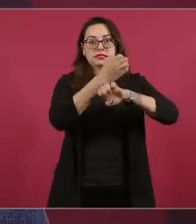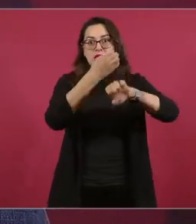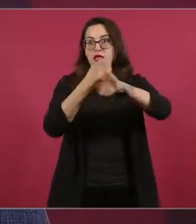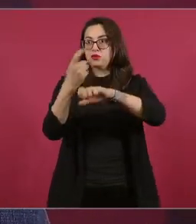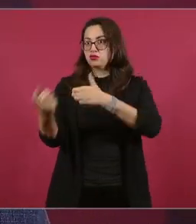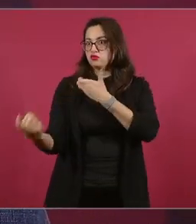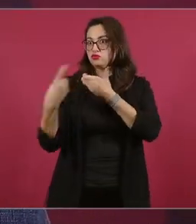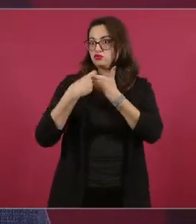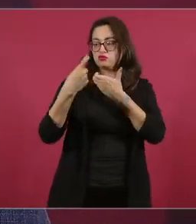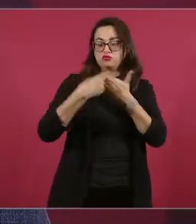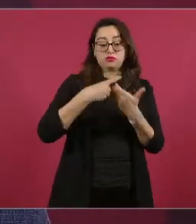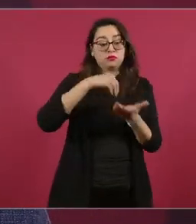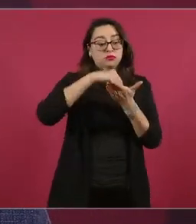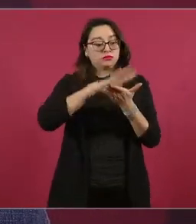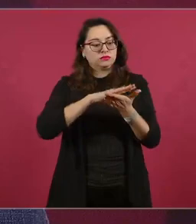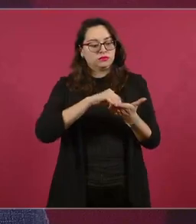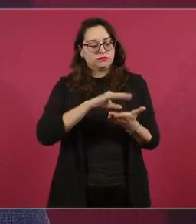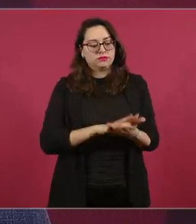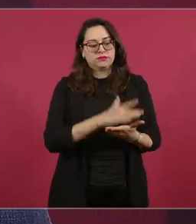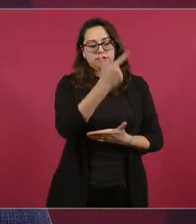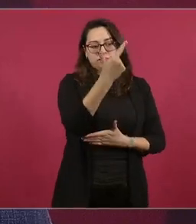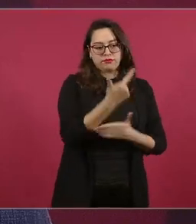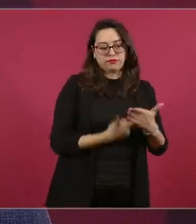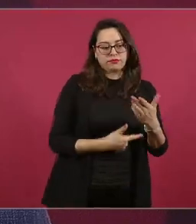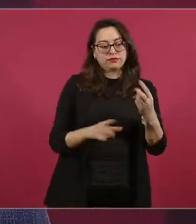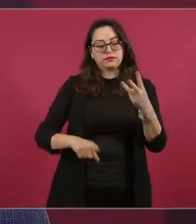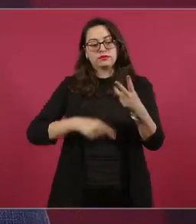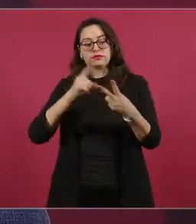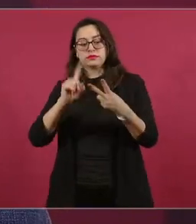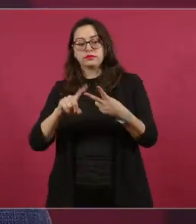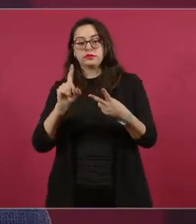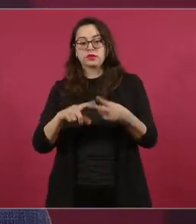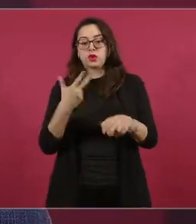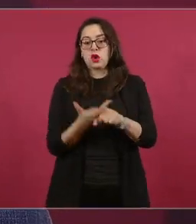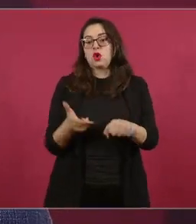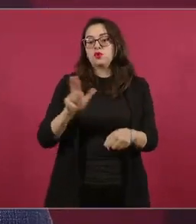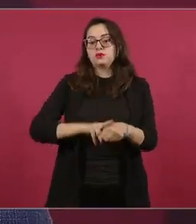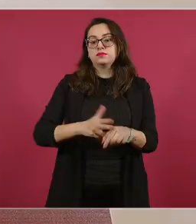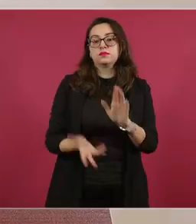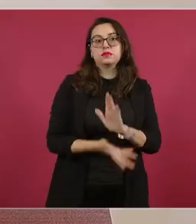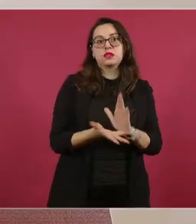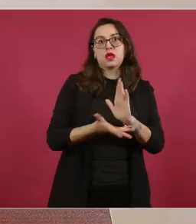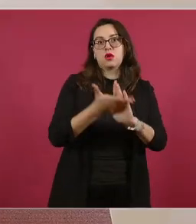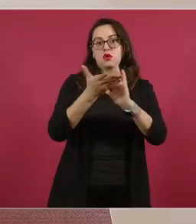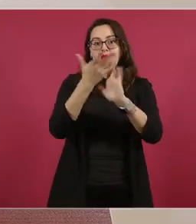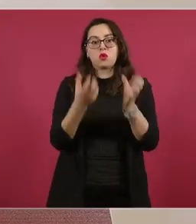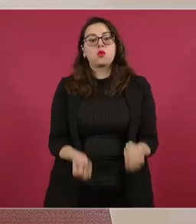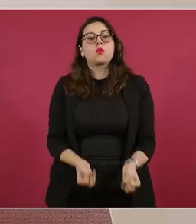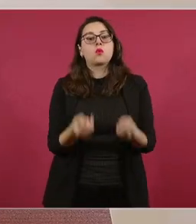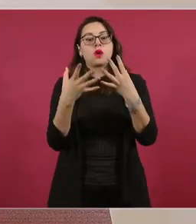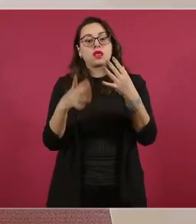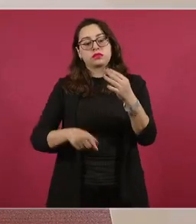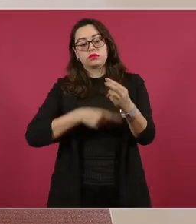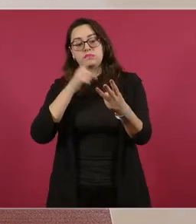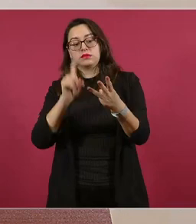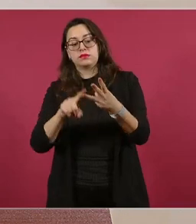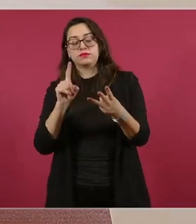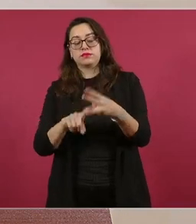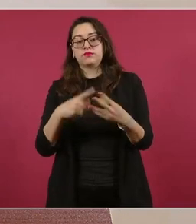de la infraestructura en construcción y los avances en la basificación del personal.